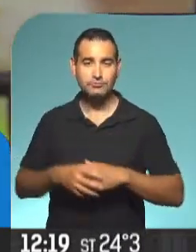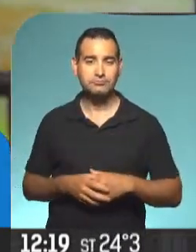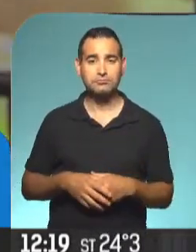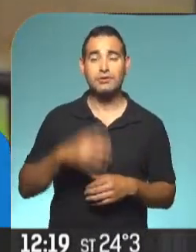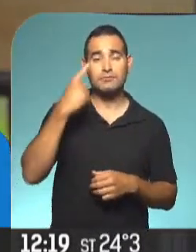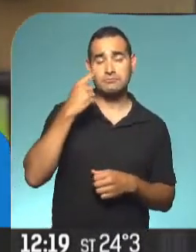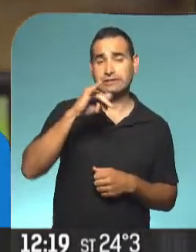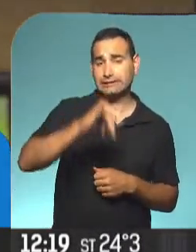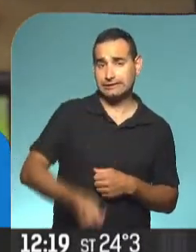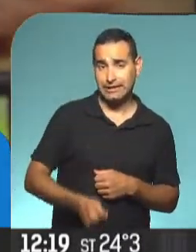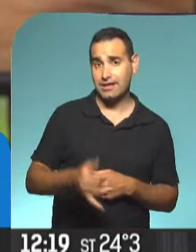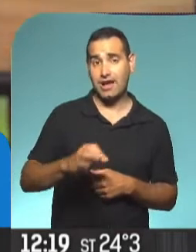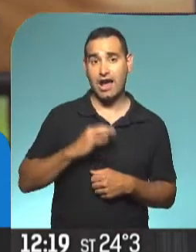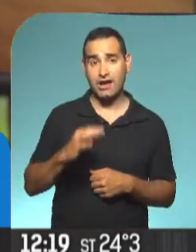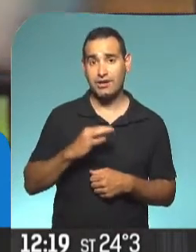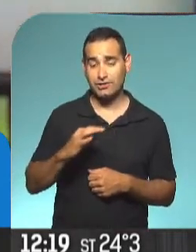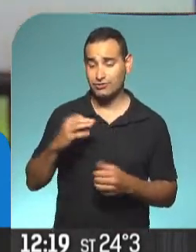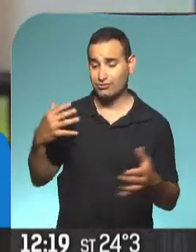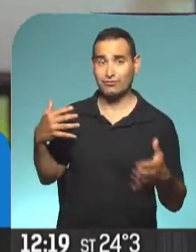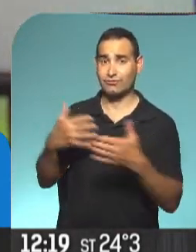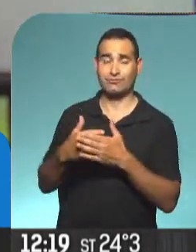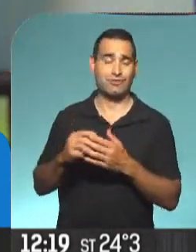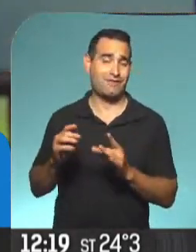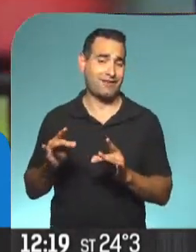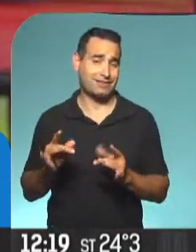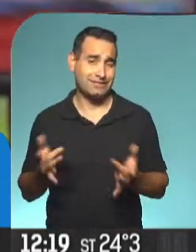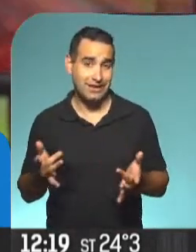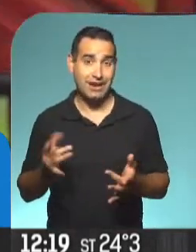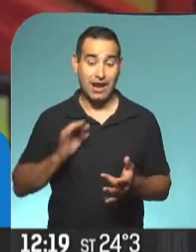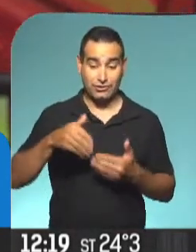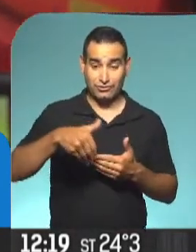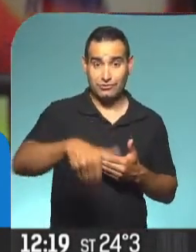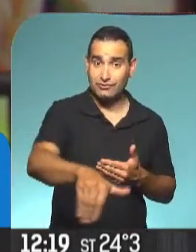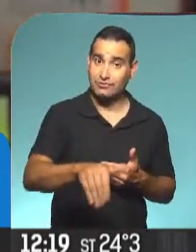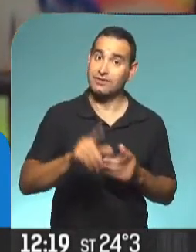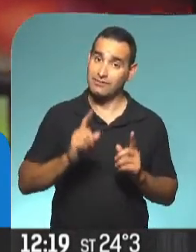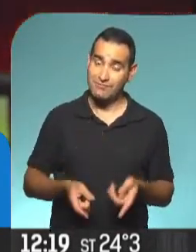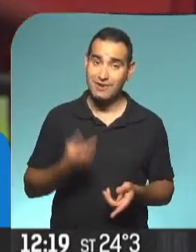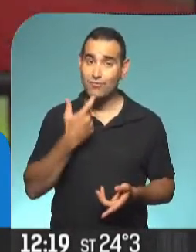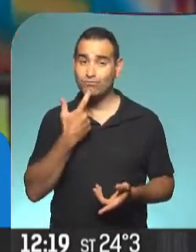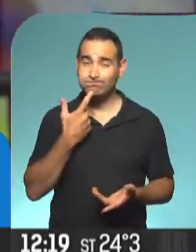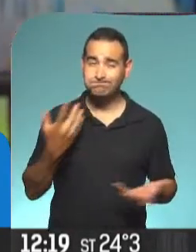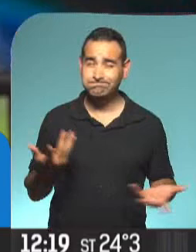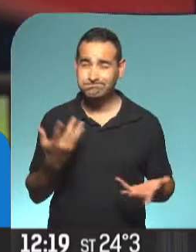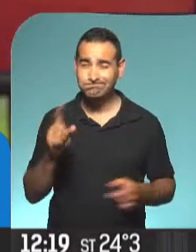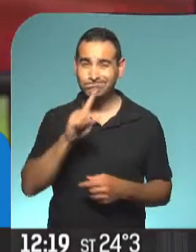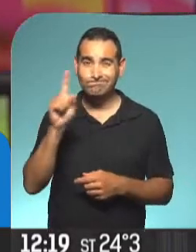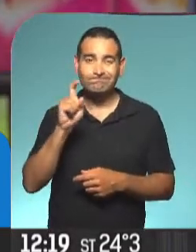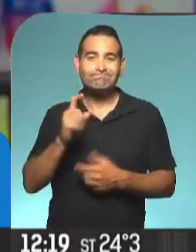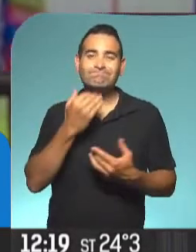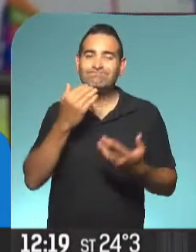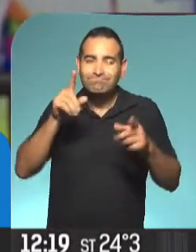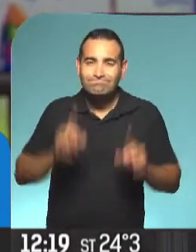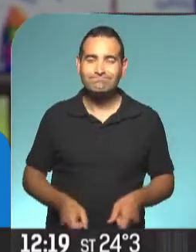sí. Creo que dentro de un año que fue muy complejo el que pasó y el que viene es de bastante incertidumbre, porque todavía no se